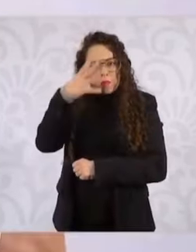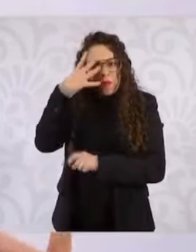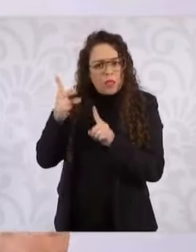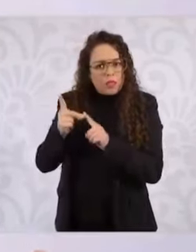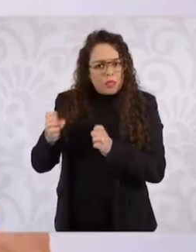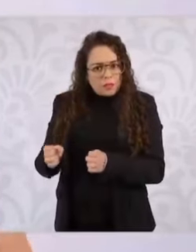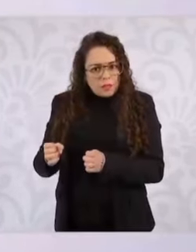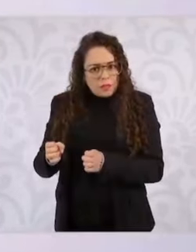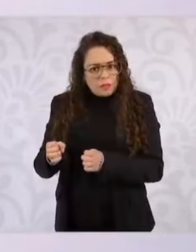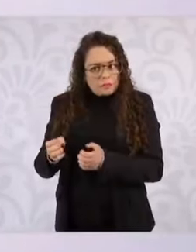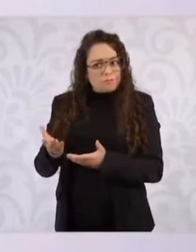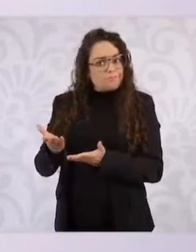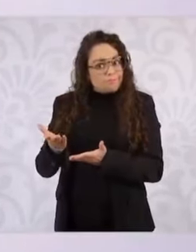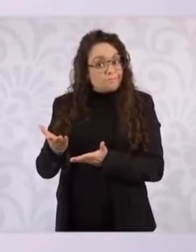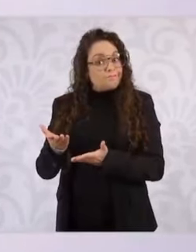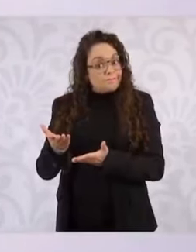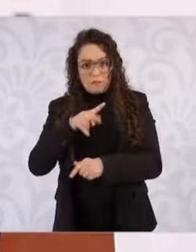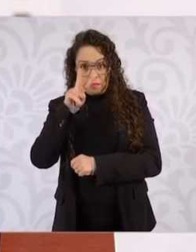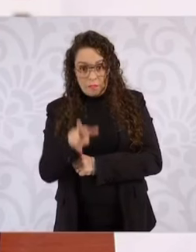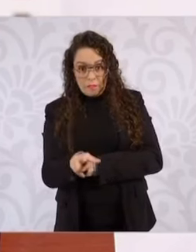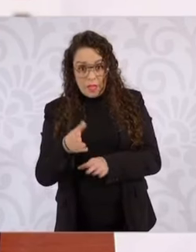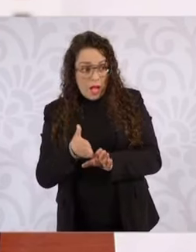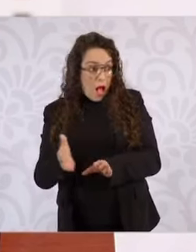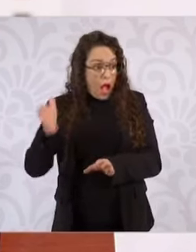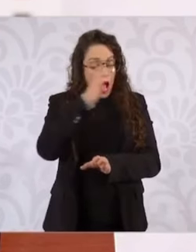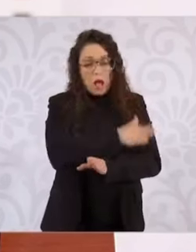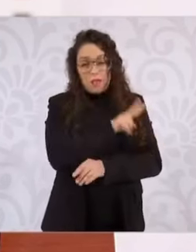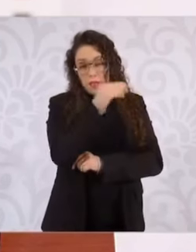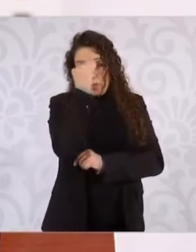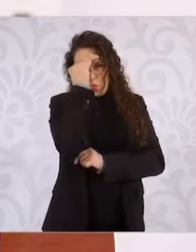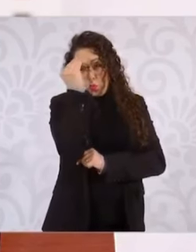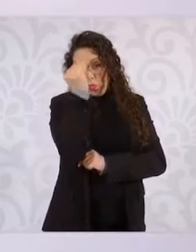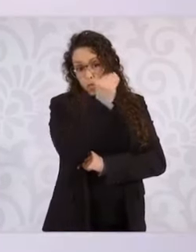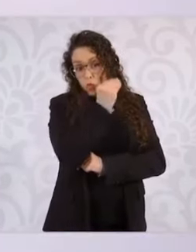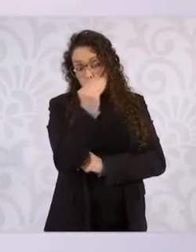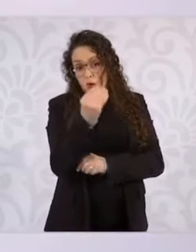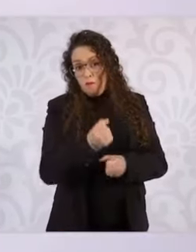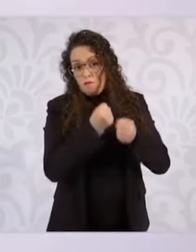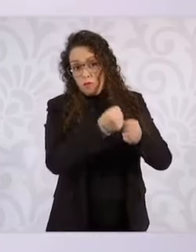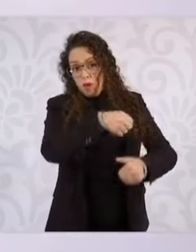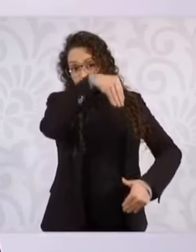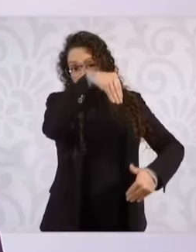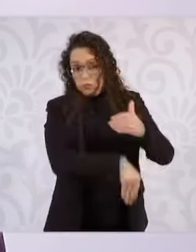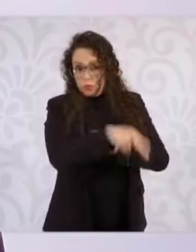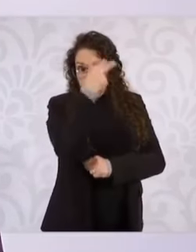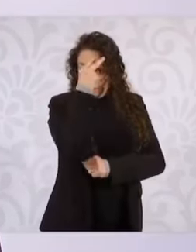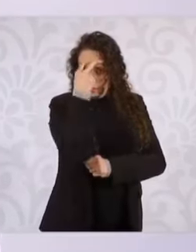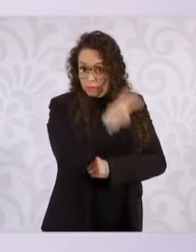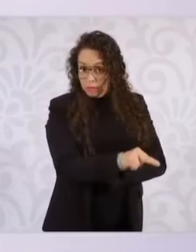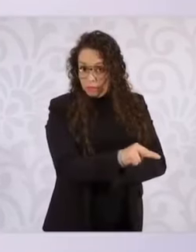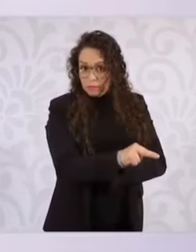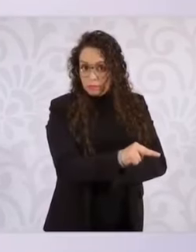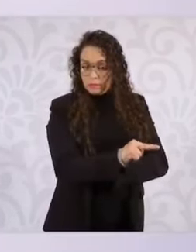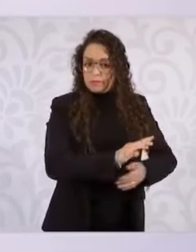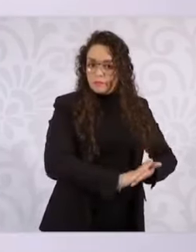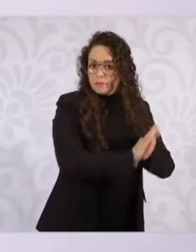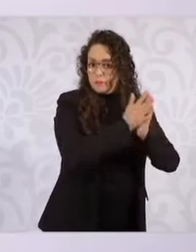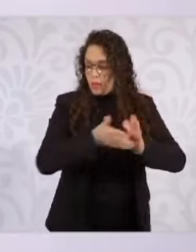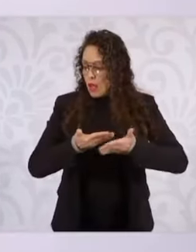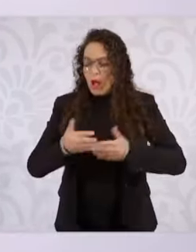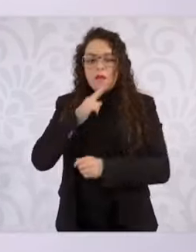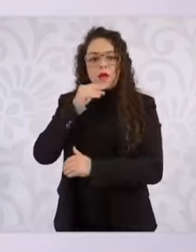Y por eso hubo una transformación en nuestro país. Entonces, más allá del asunto penal, por eso lo digo, el tema es,